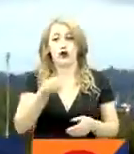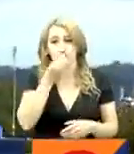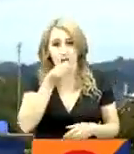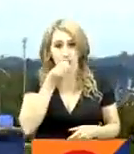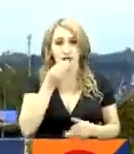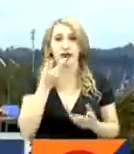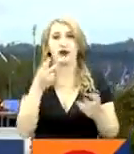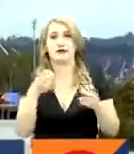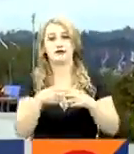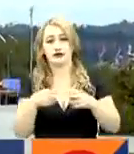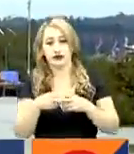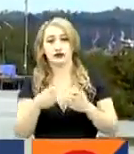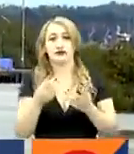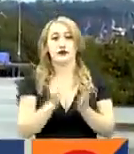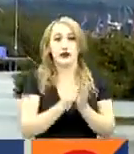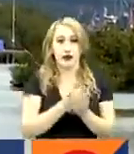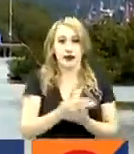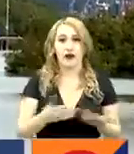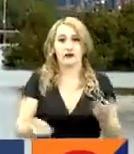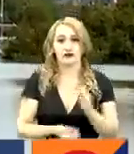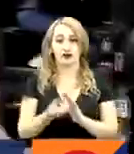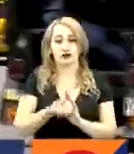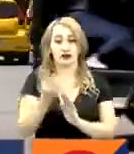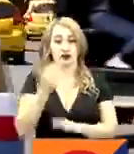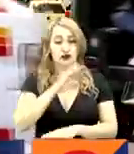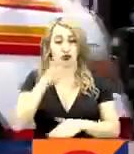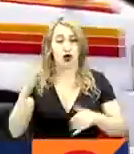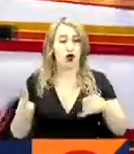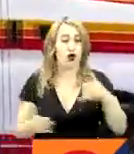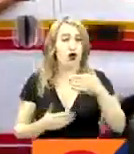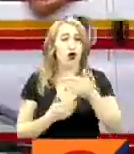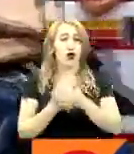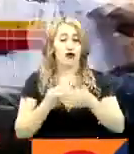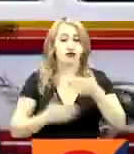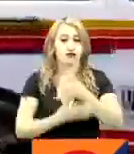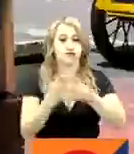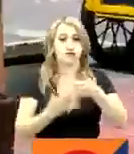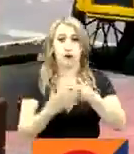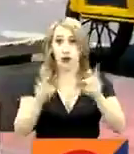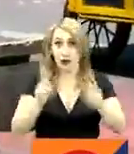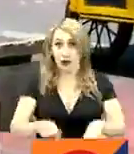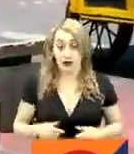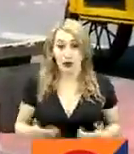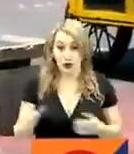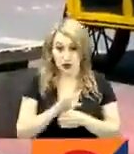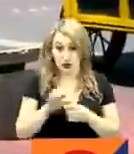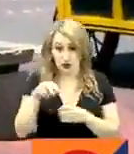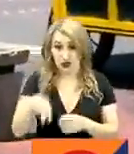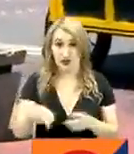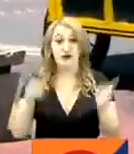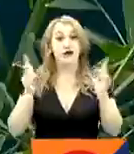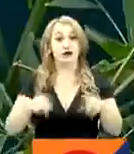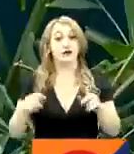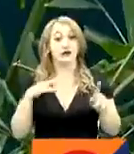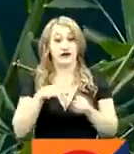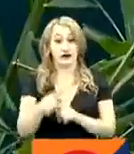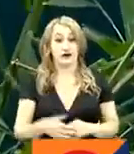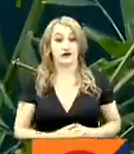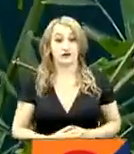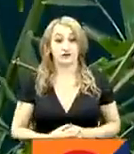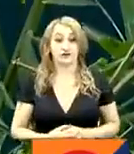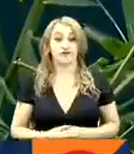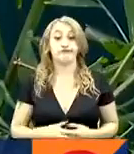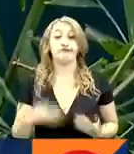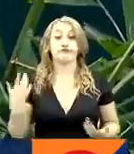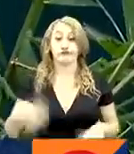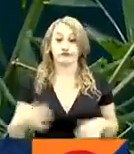electrodomésticos y materias primas para las industrias de todo el país pero a la par de los empresarios la ciudadanía también se ve afectada eso ha impulsado